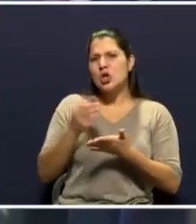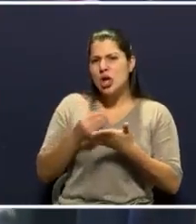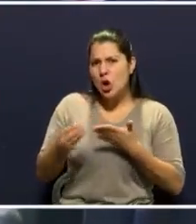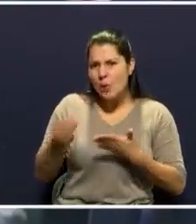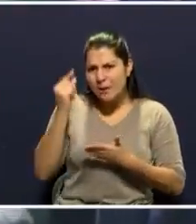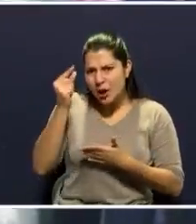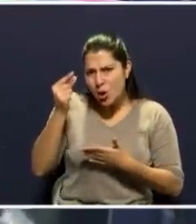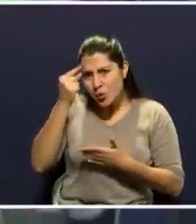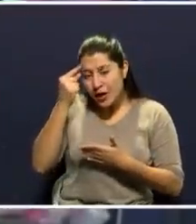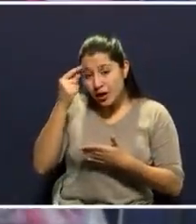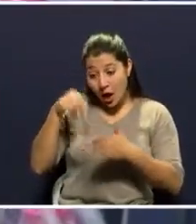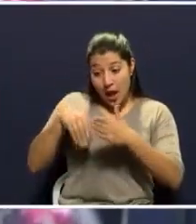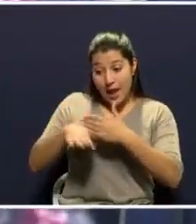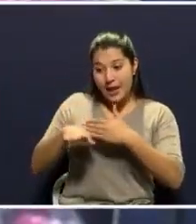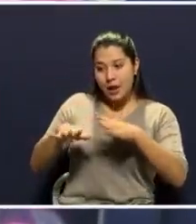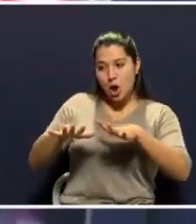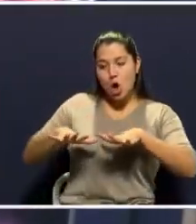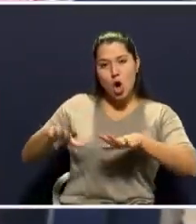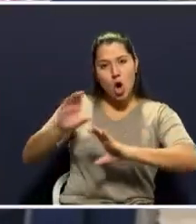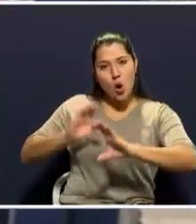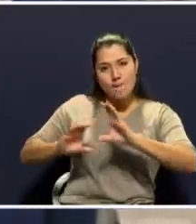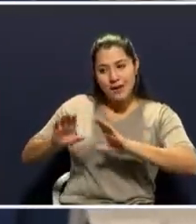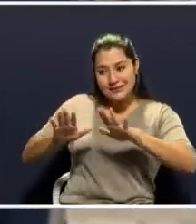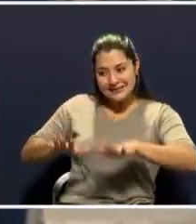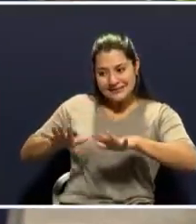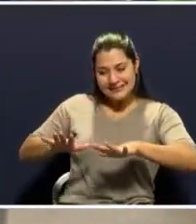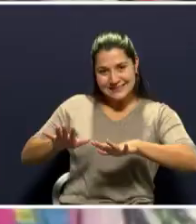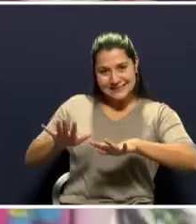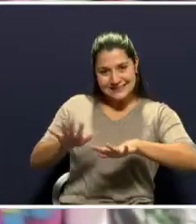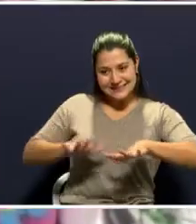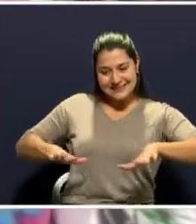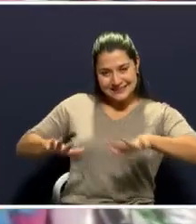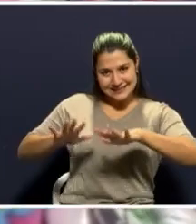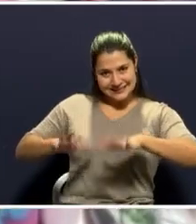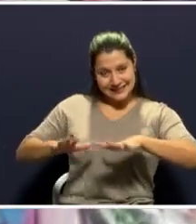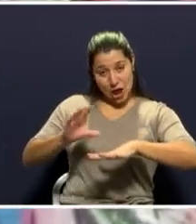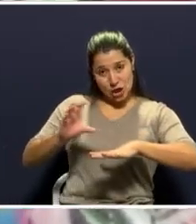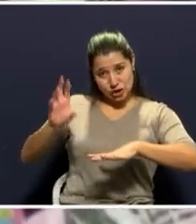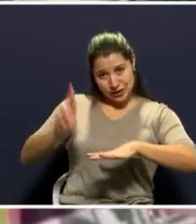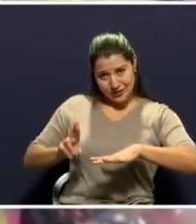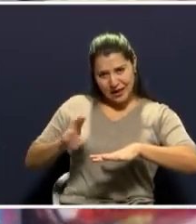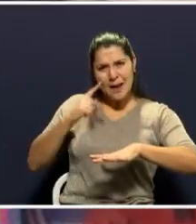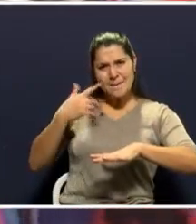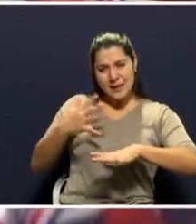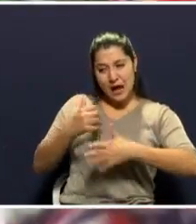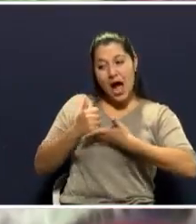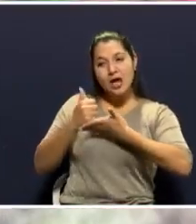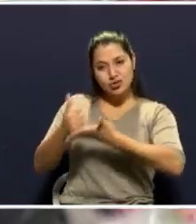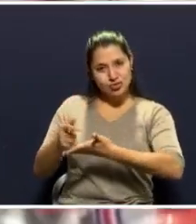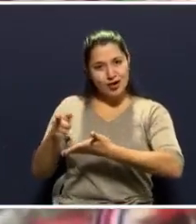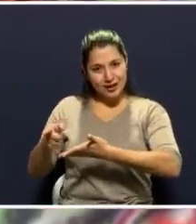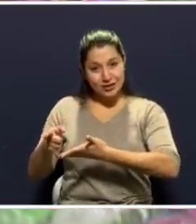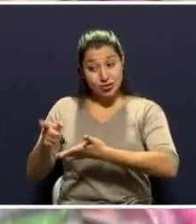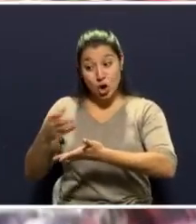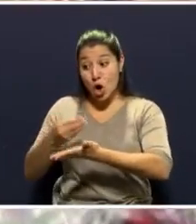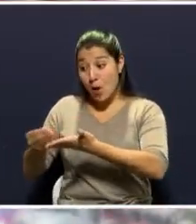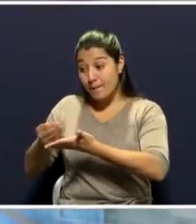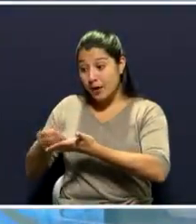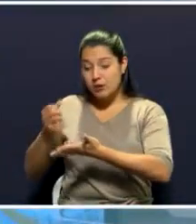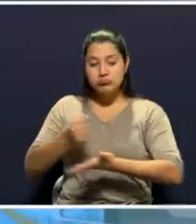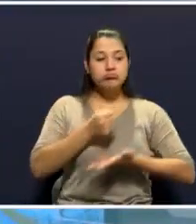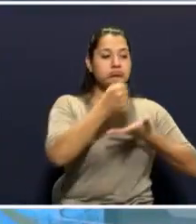así reactivar la economía de esas zonas. Parte de los recursos económicos utilizados se obtienen de la campaña Con Vos